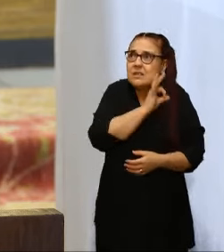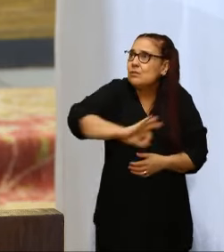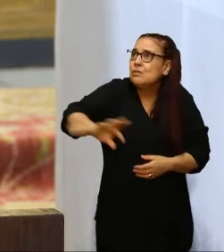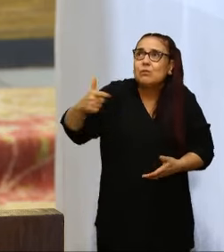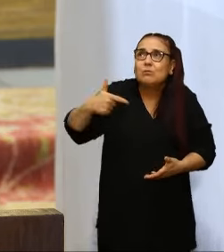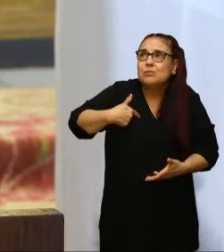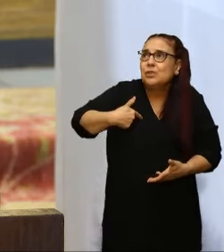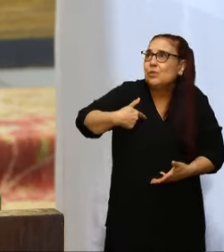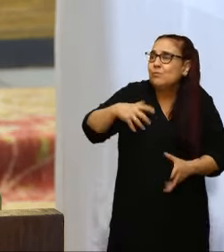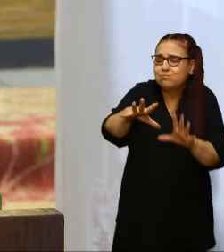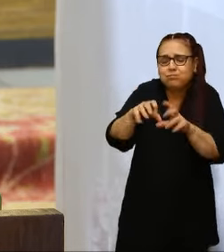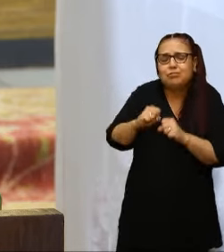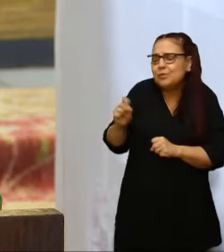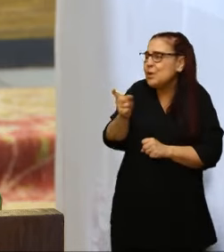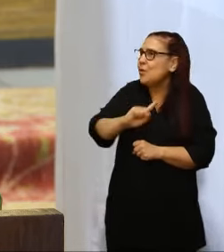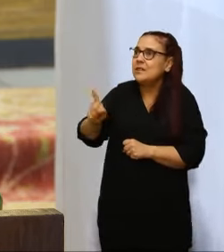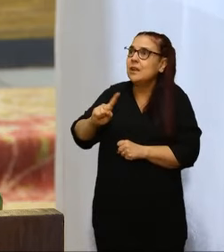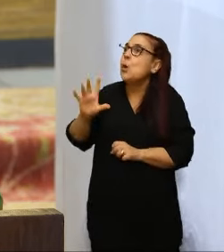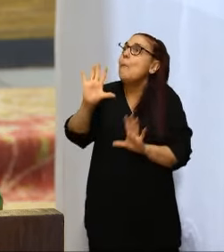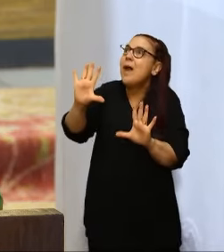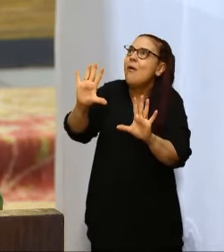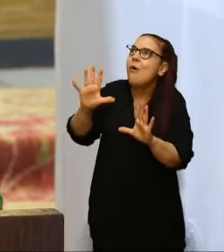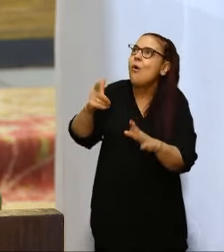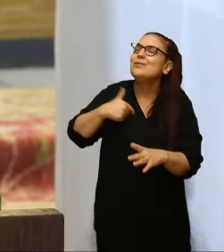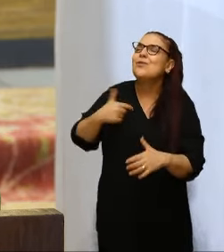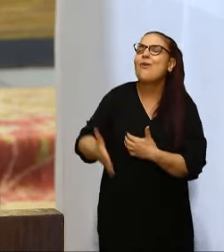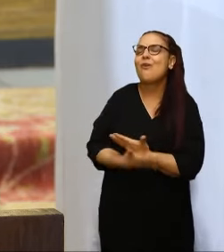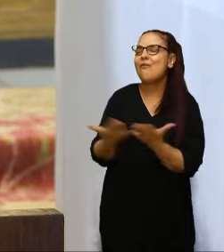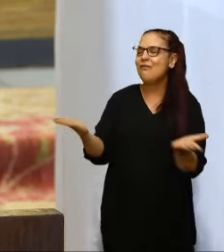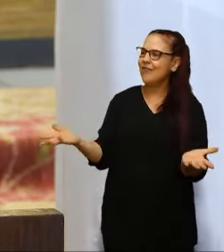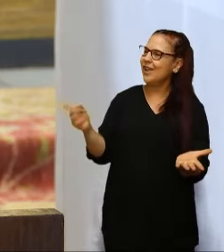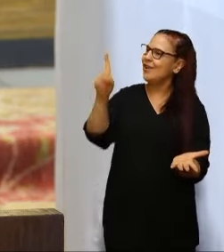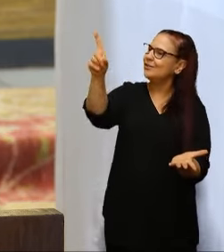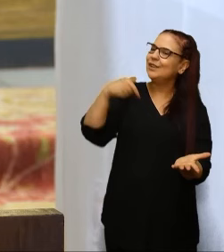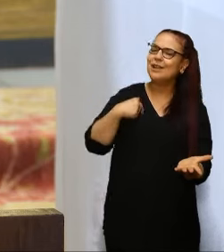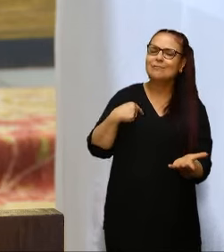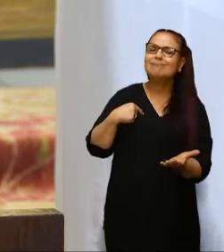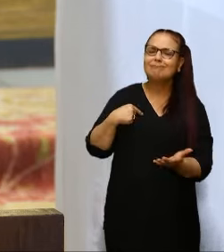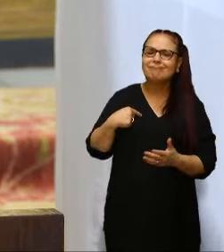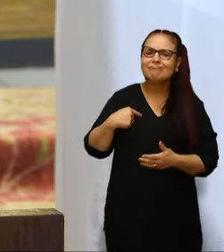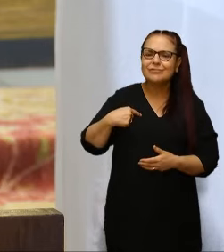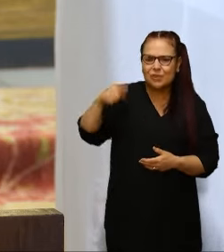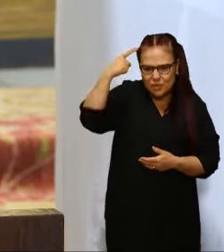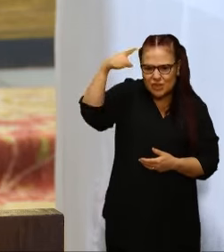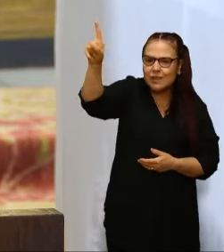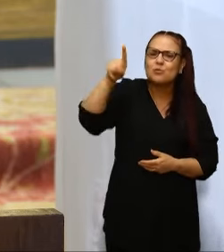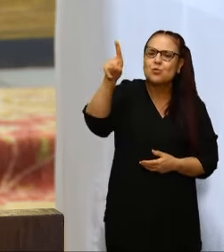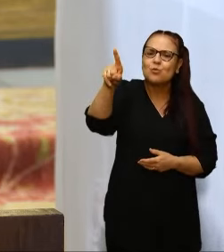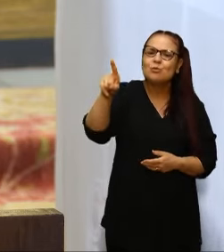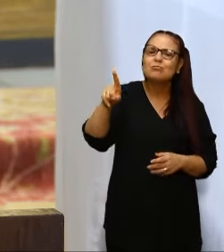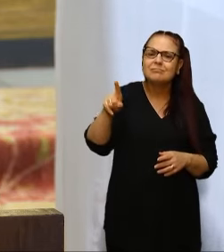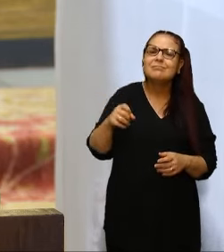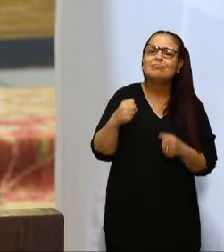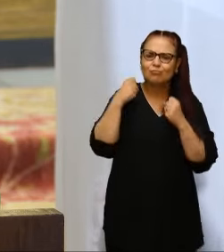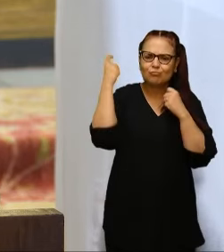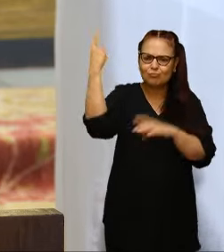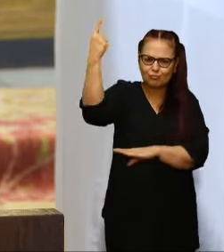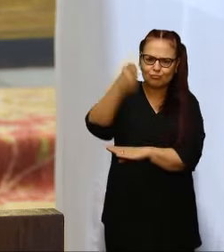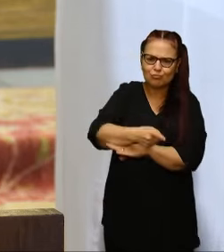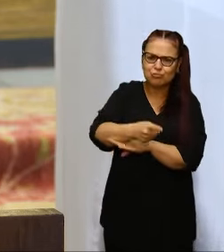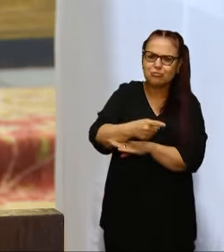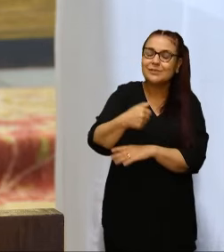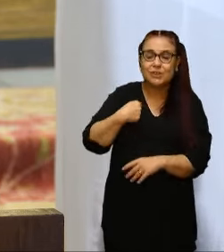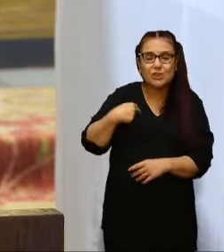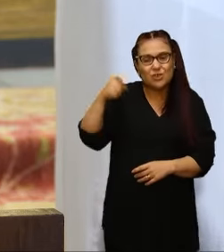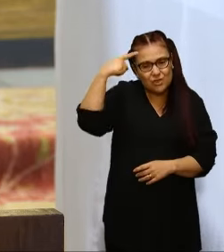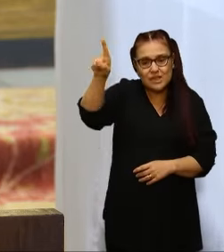pasa esto, pero yo confío en ti y sé que estás gobernando esta situación. No sé de qué manera, pero sé que estás